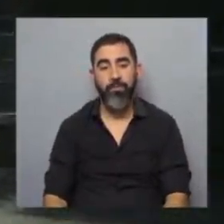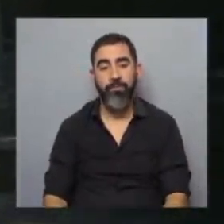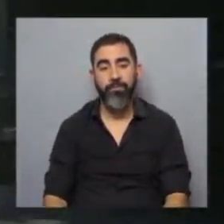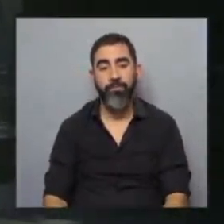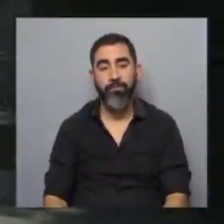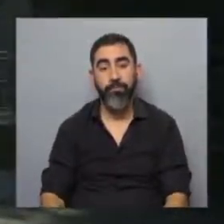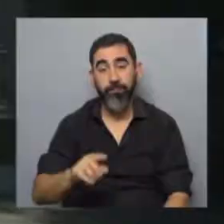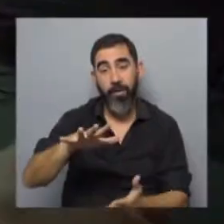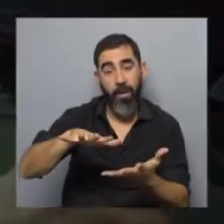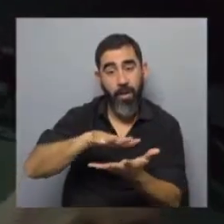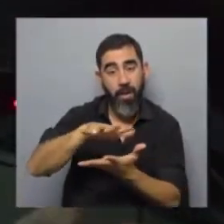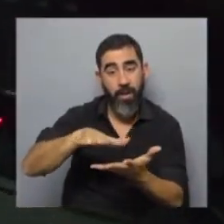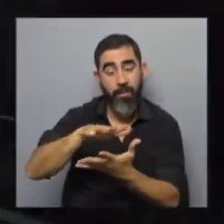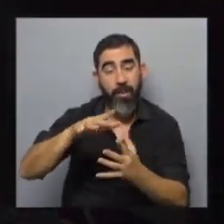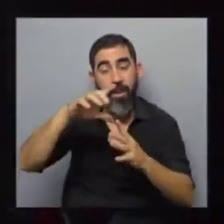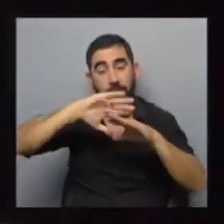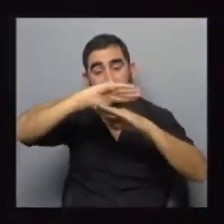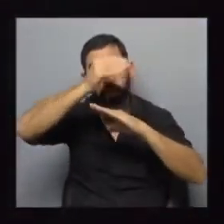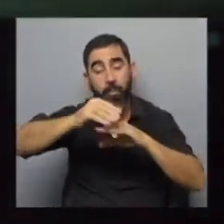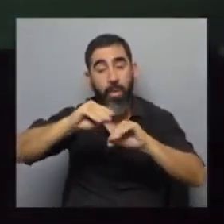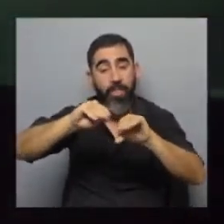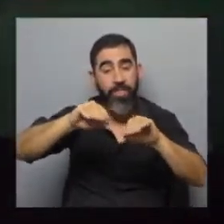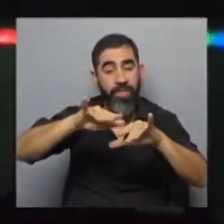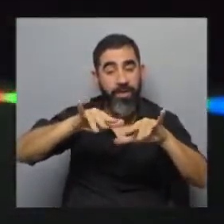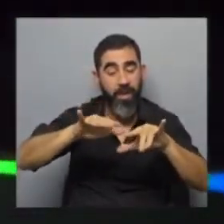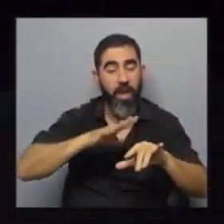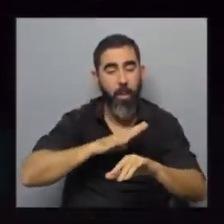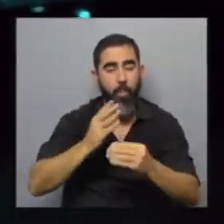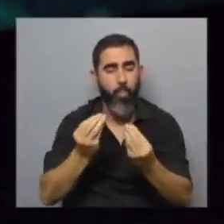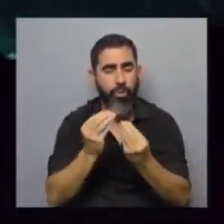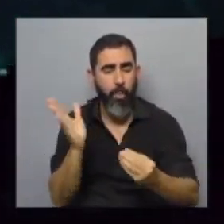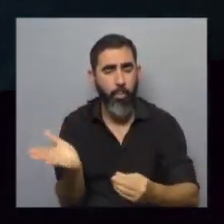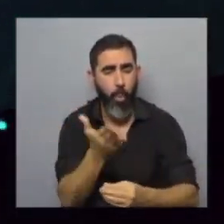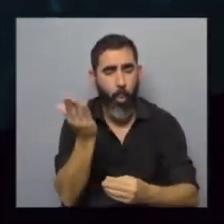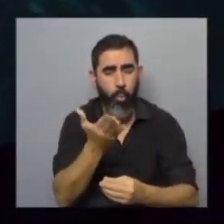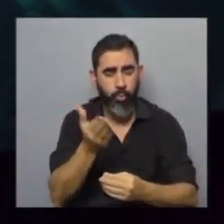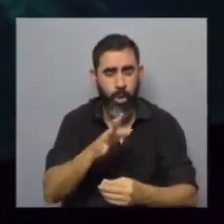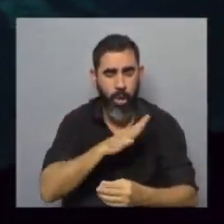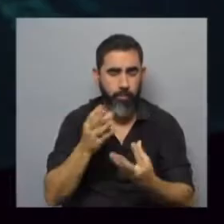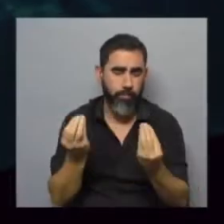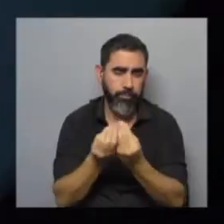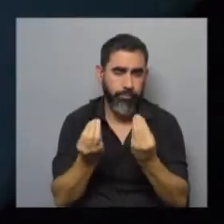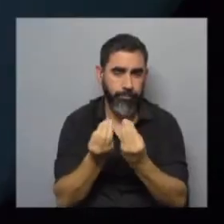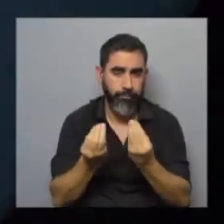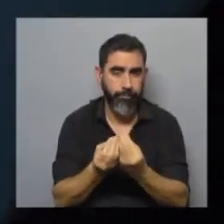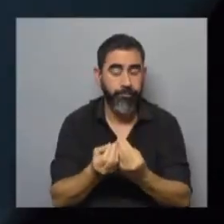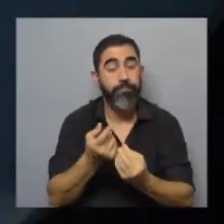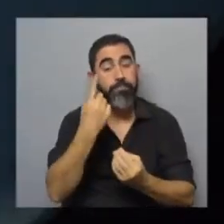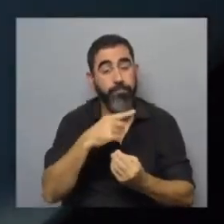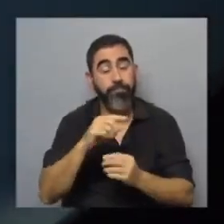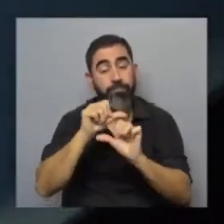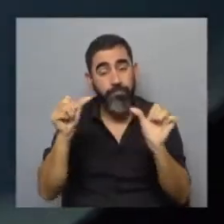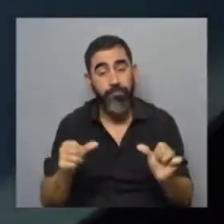En este ambiente de los planetarios digitales hay mucha cosa producida en el mercado, digamos, pero que está realizada en